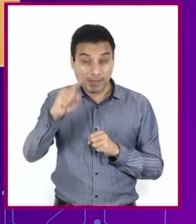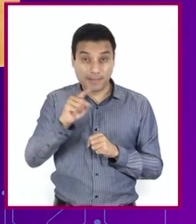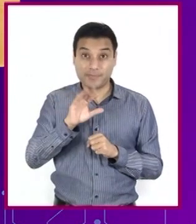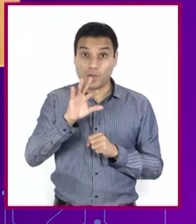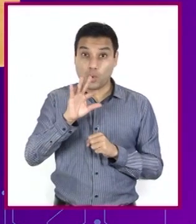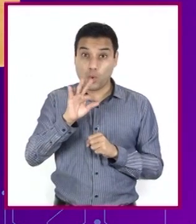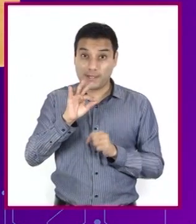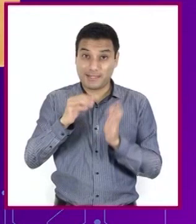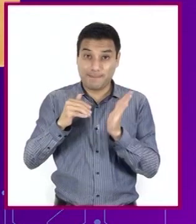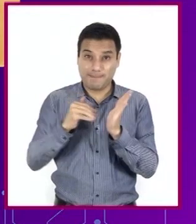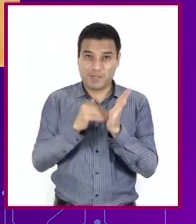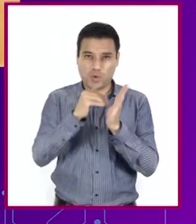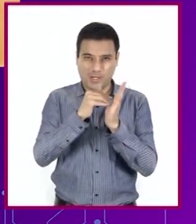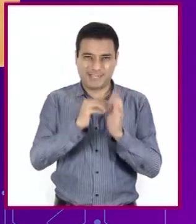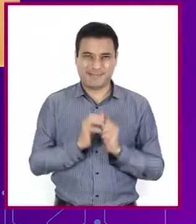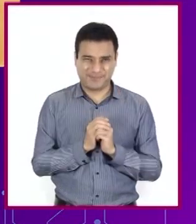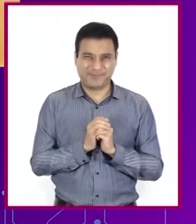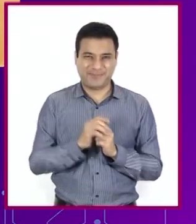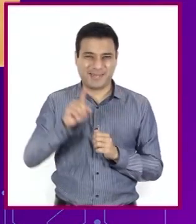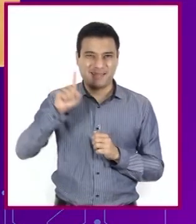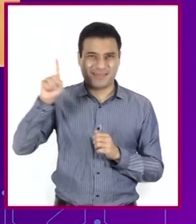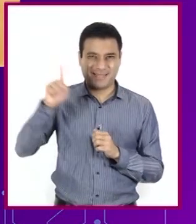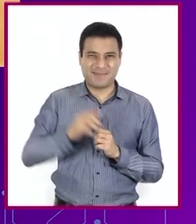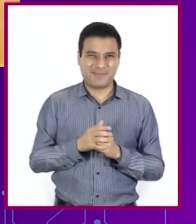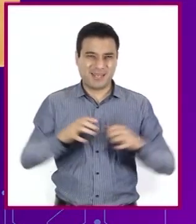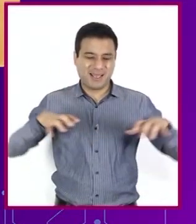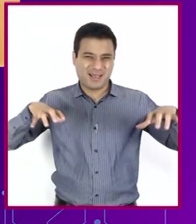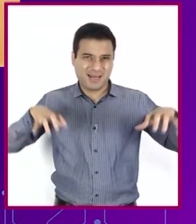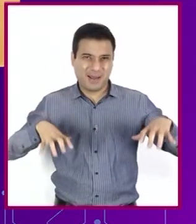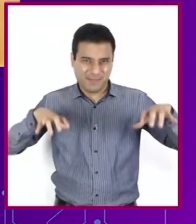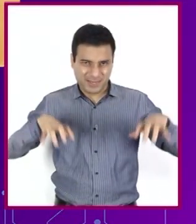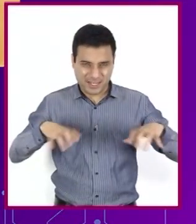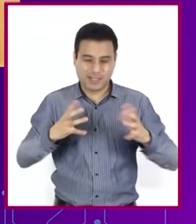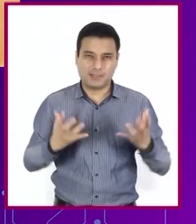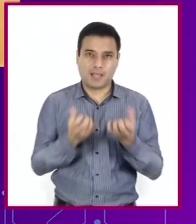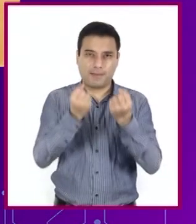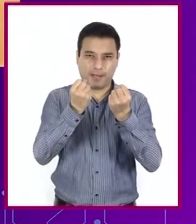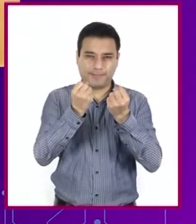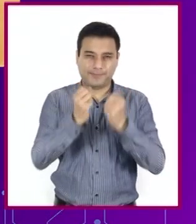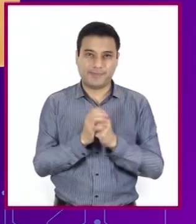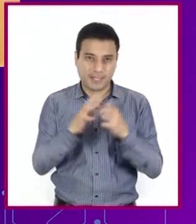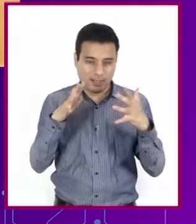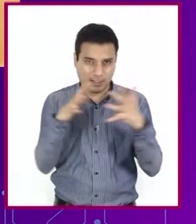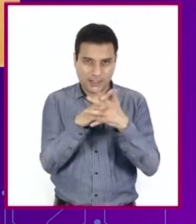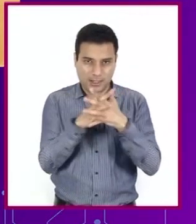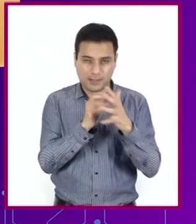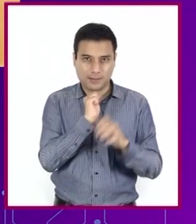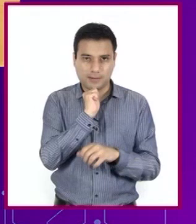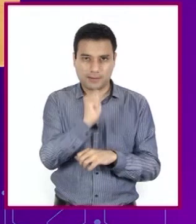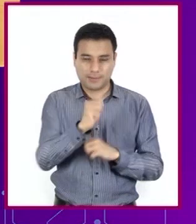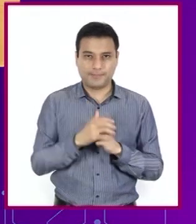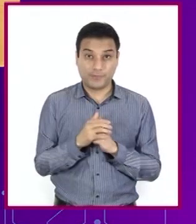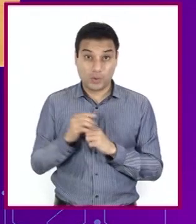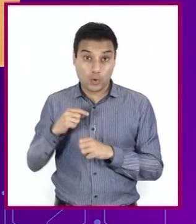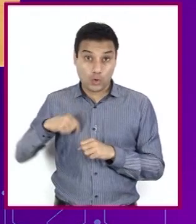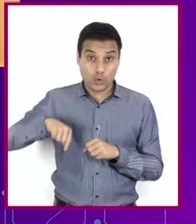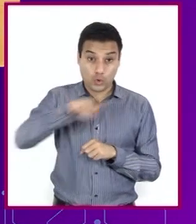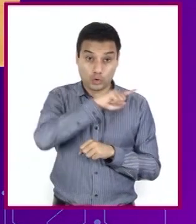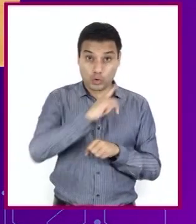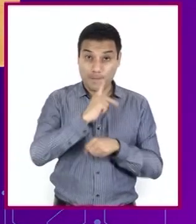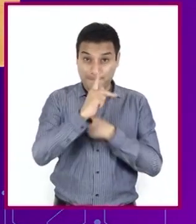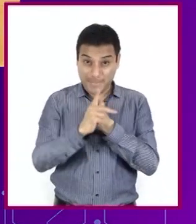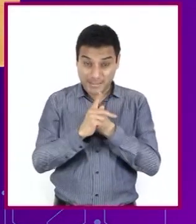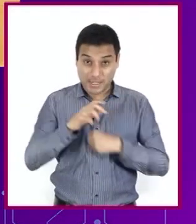millones de habitantes de Gran Bretaña de una mortífera guerra civil. Nosotros, los colonizadores,